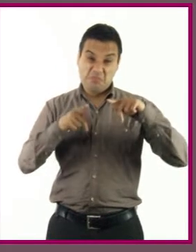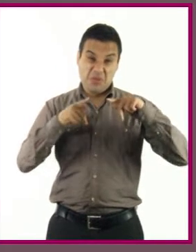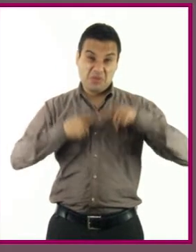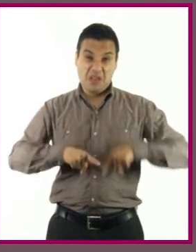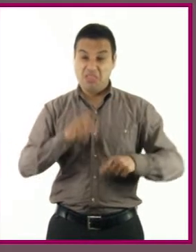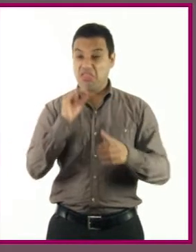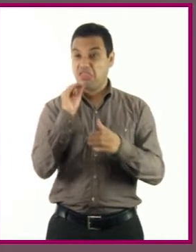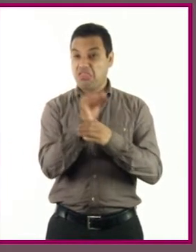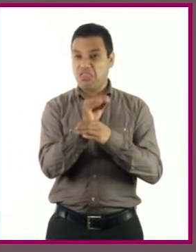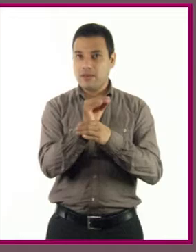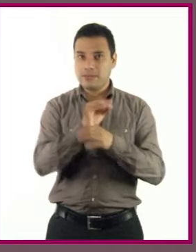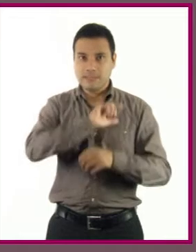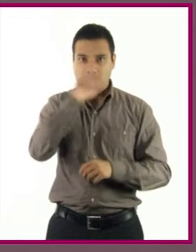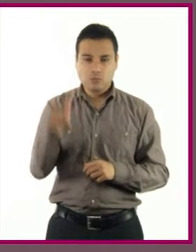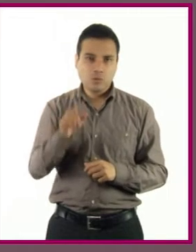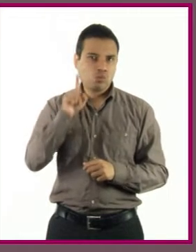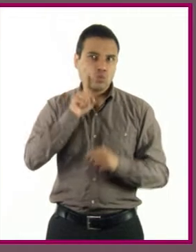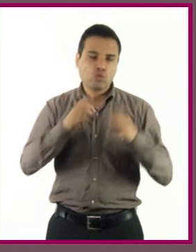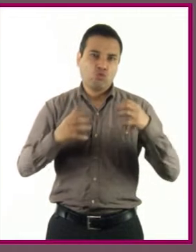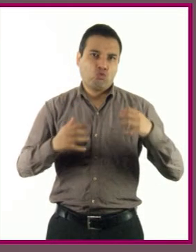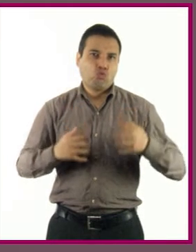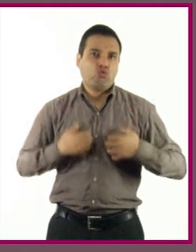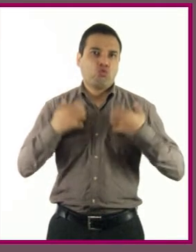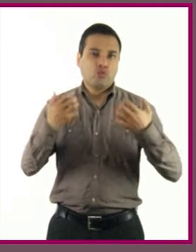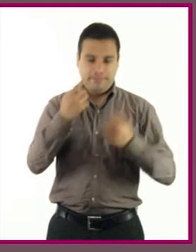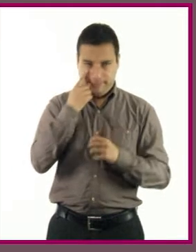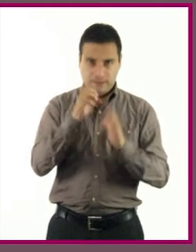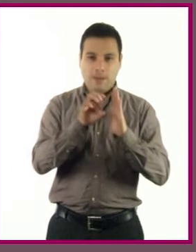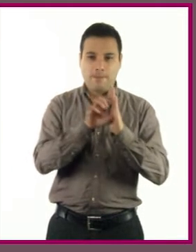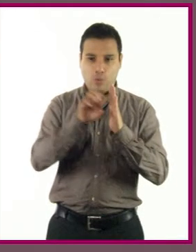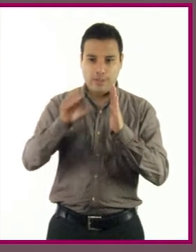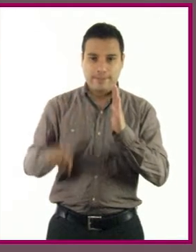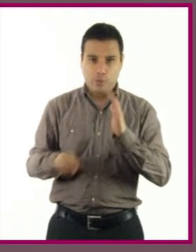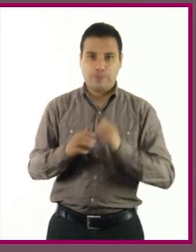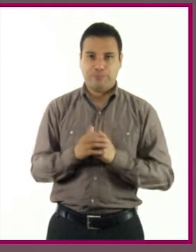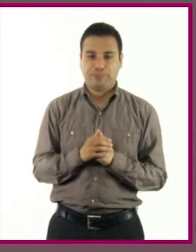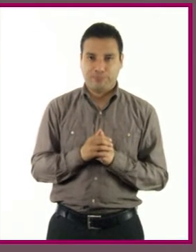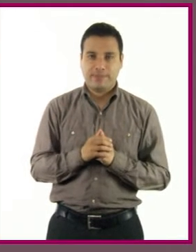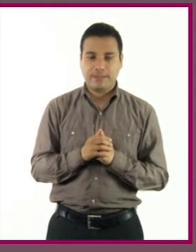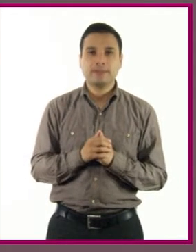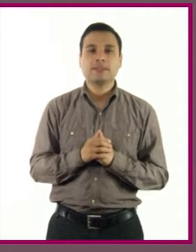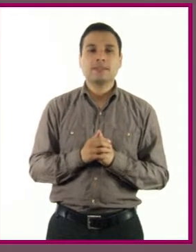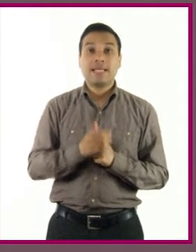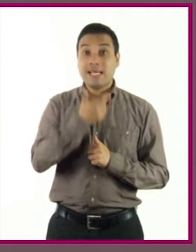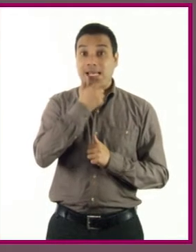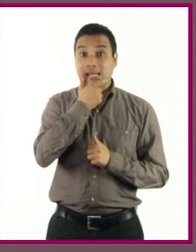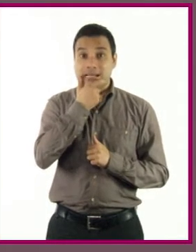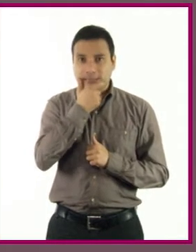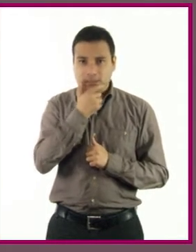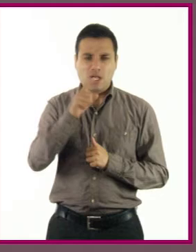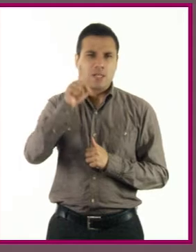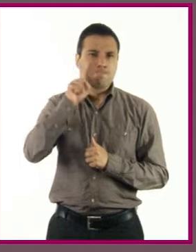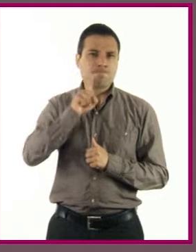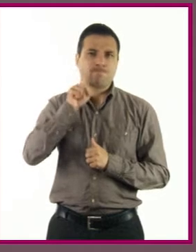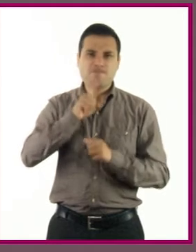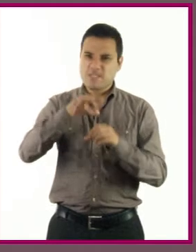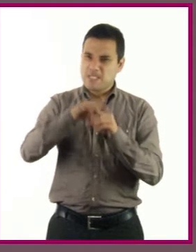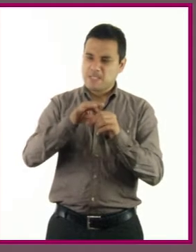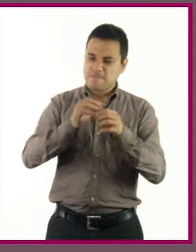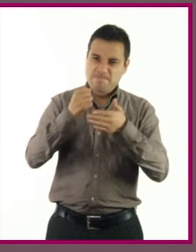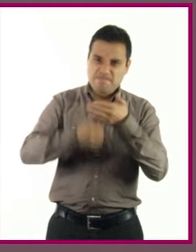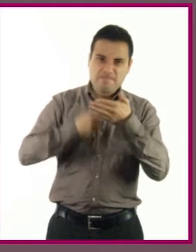se radicalizaron. En Inglaterra, por ejemplo, la lucha por el voto de las mujeres estuvo liderada